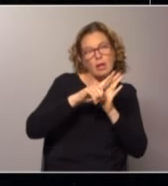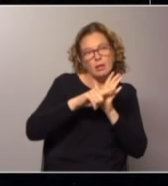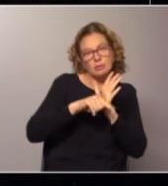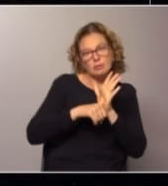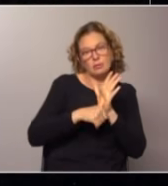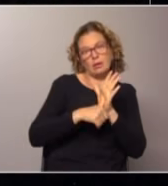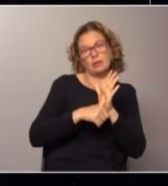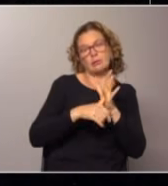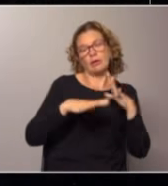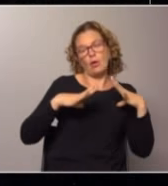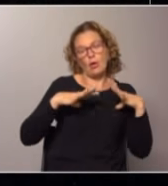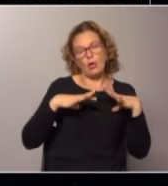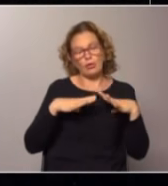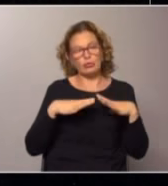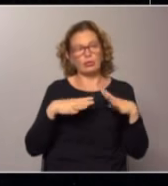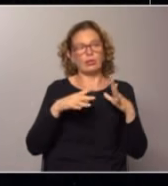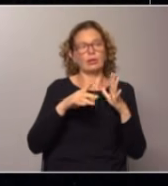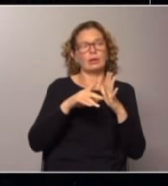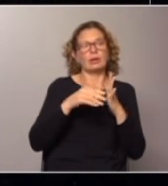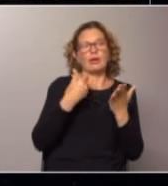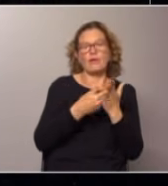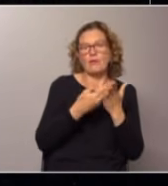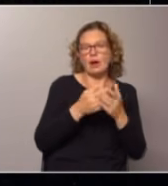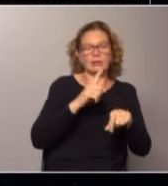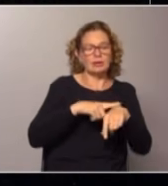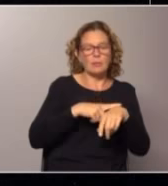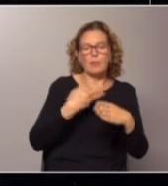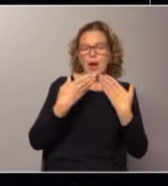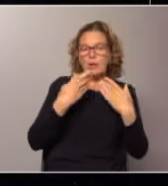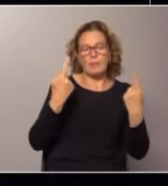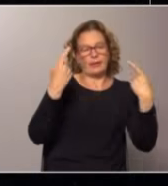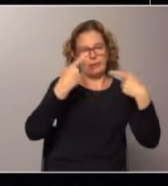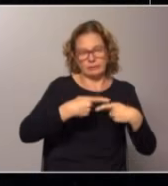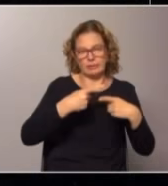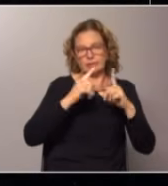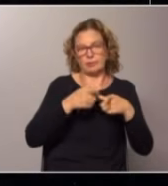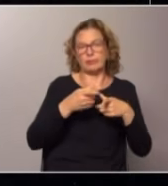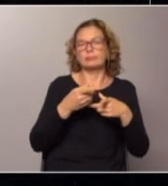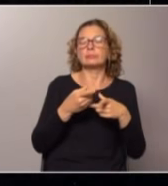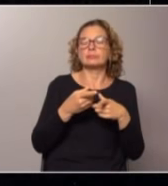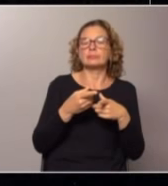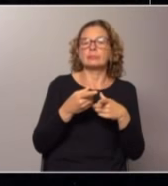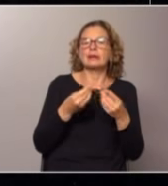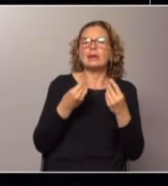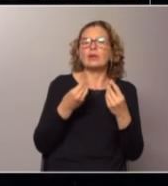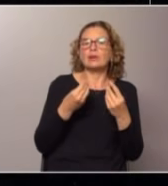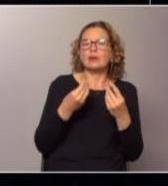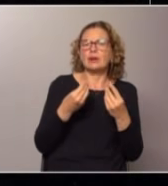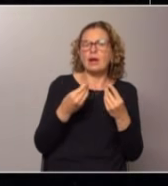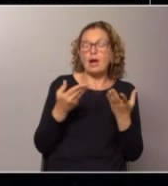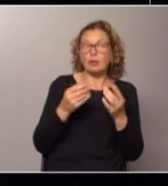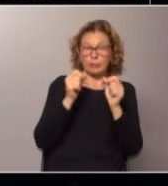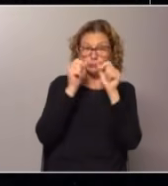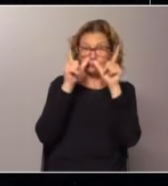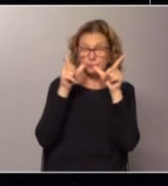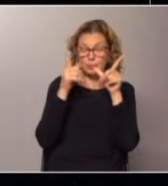de ocio una institución en la que hace falta tiempo para hablar para debatir qué es lo que la realidad nada que abramos los